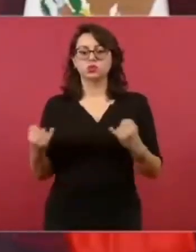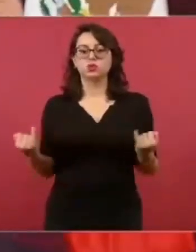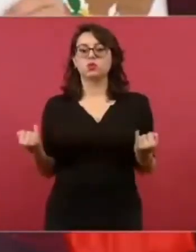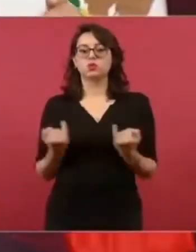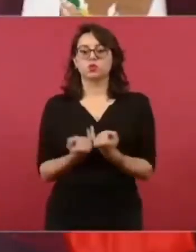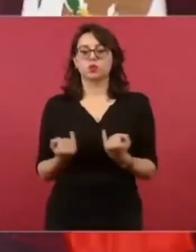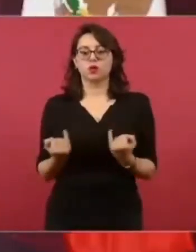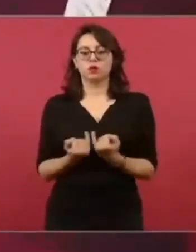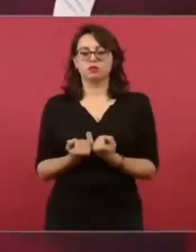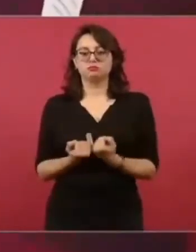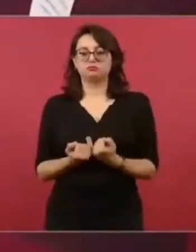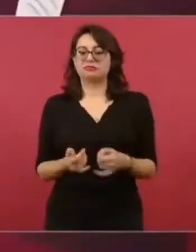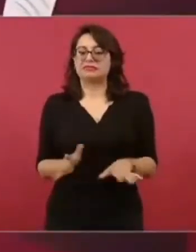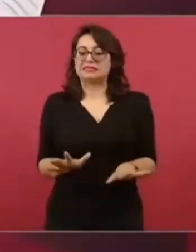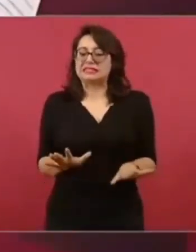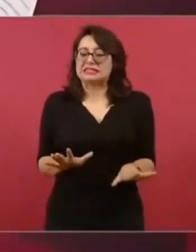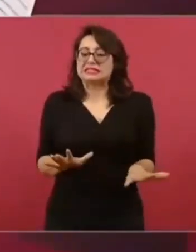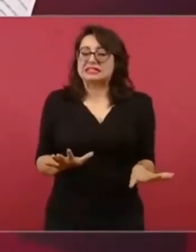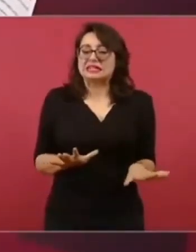no le cambiaban.